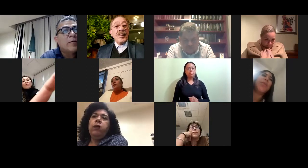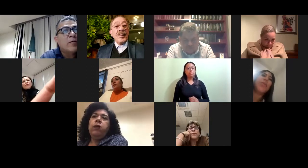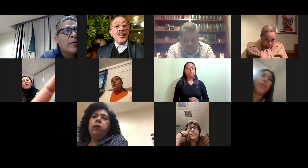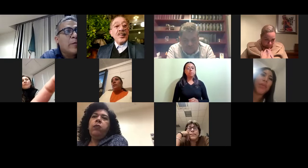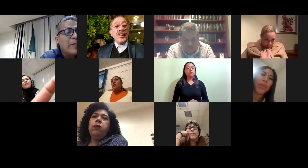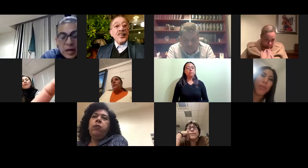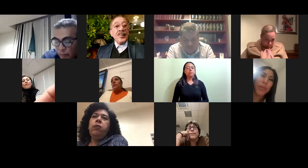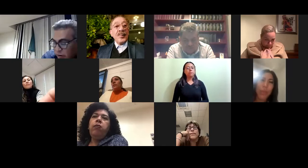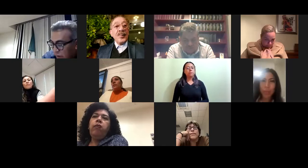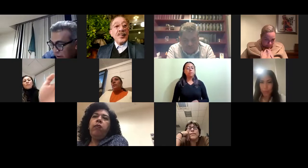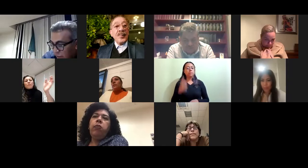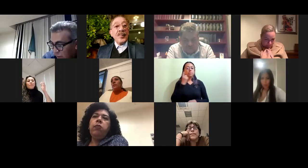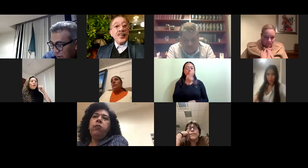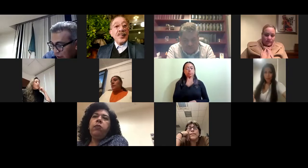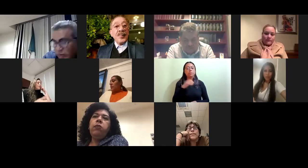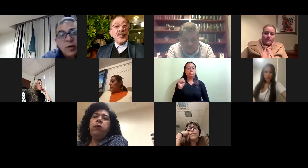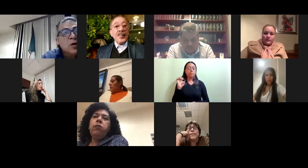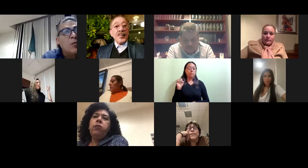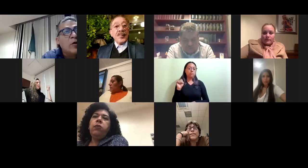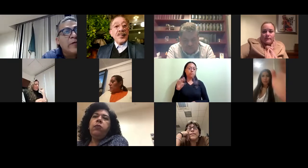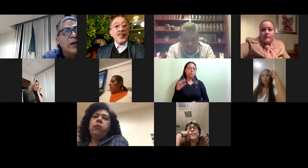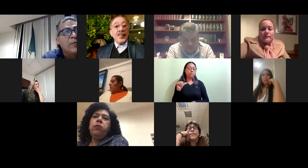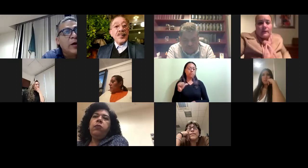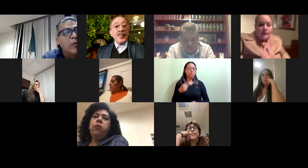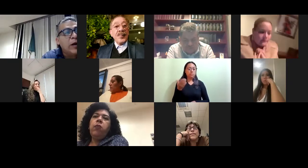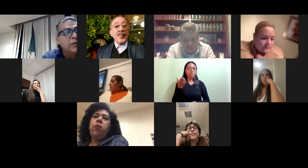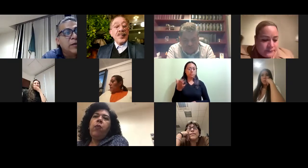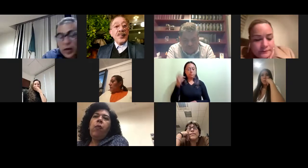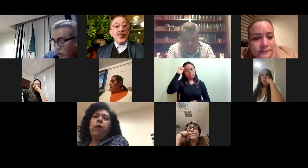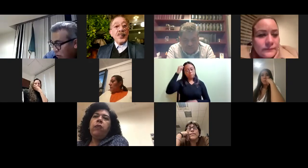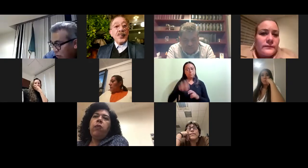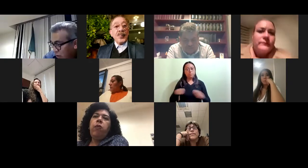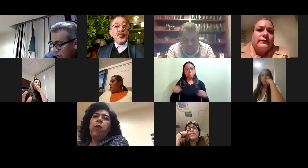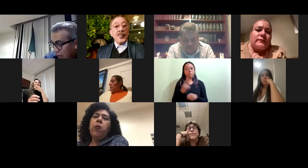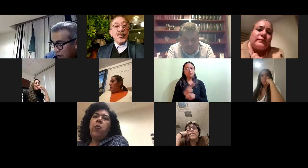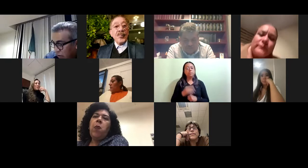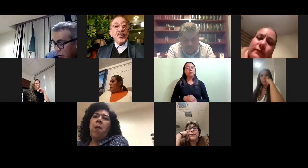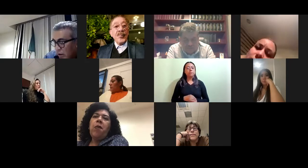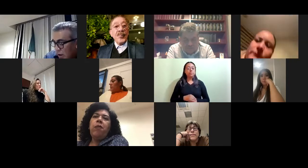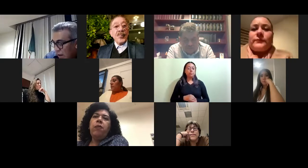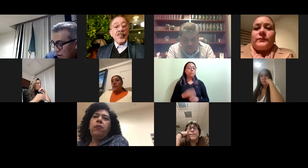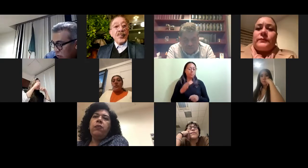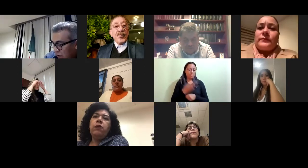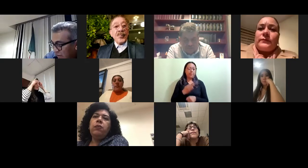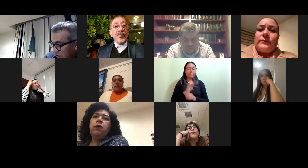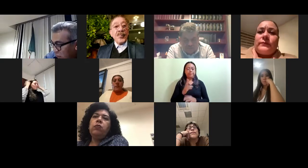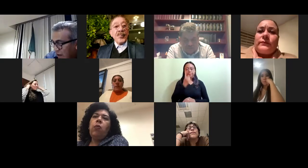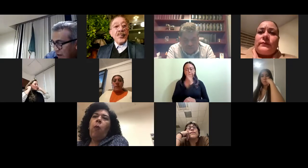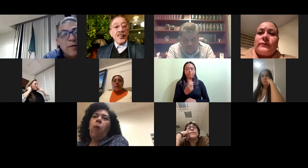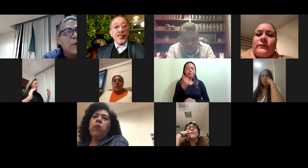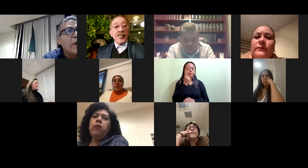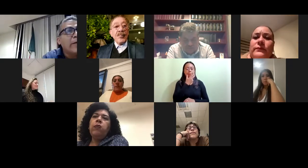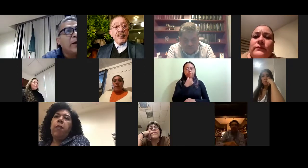me pedía la opinión de servicios parlamentarios, como lo refieren la diputada Morales, el diputado Gaviño, el artículo 13,